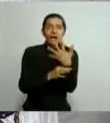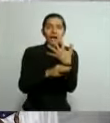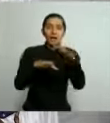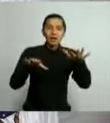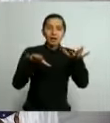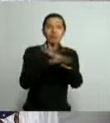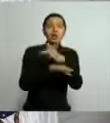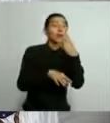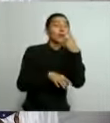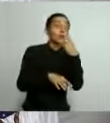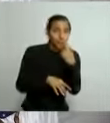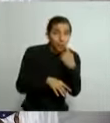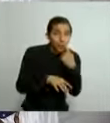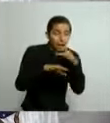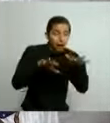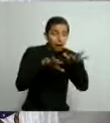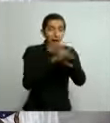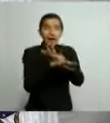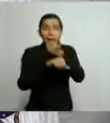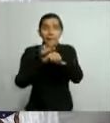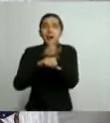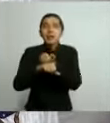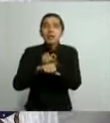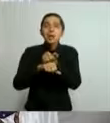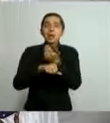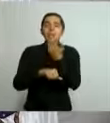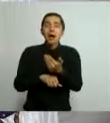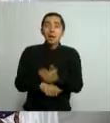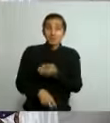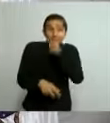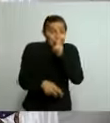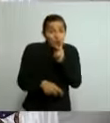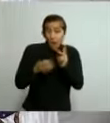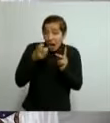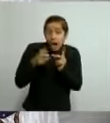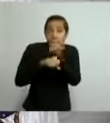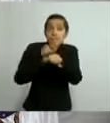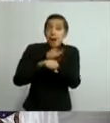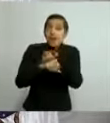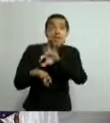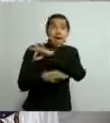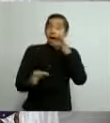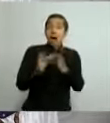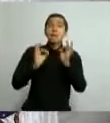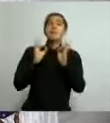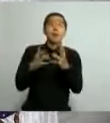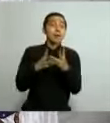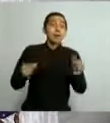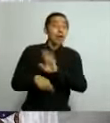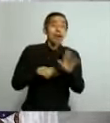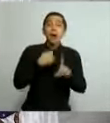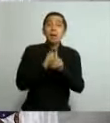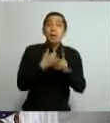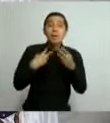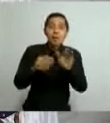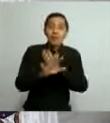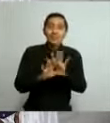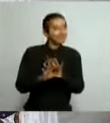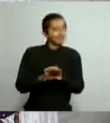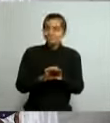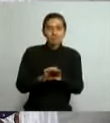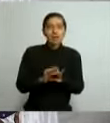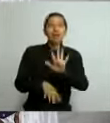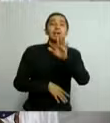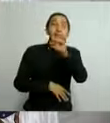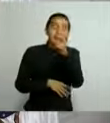de rojo a amarillo. No significa que ya se resolvió y que ya no hay riesgo, no. Cumplió